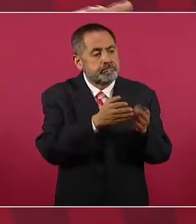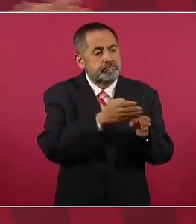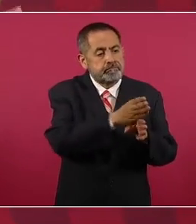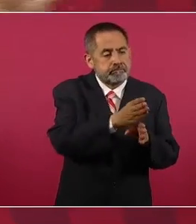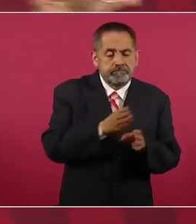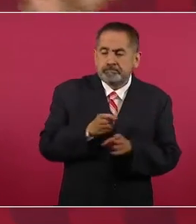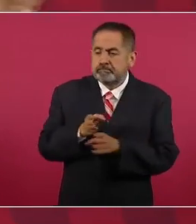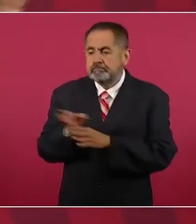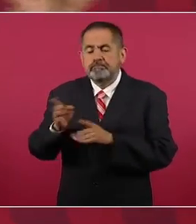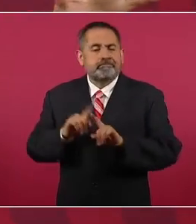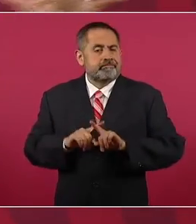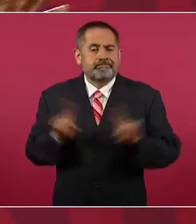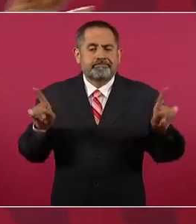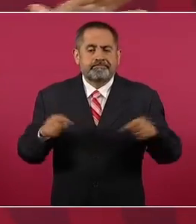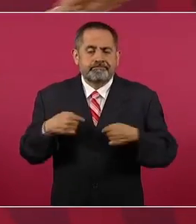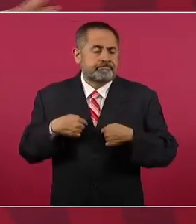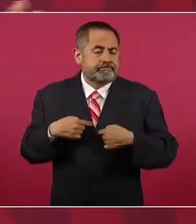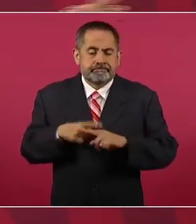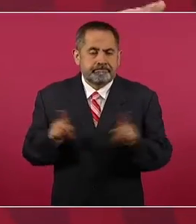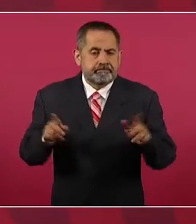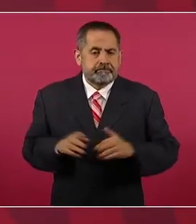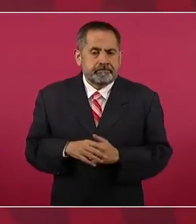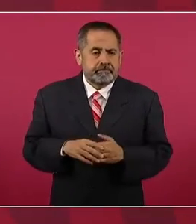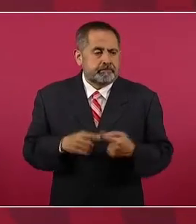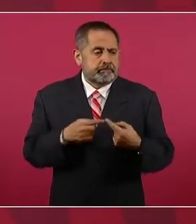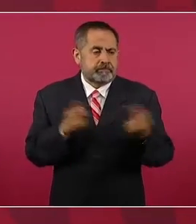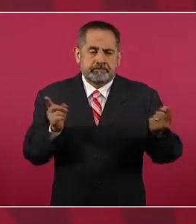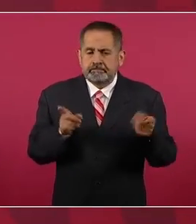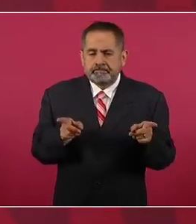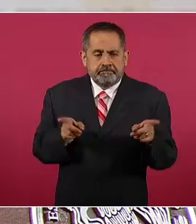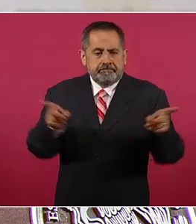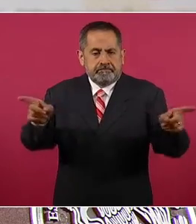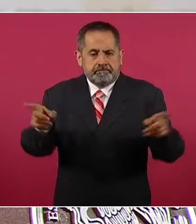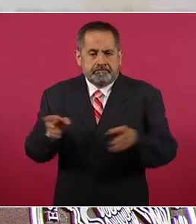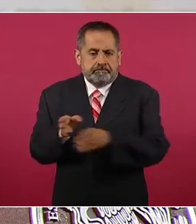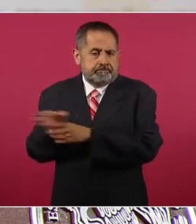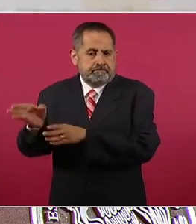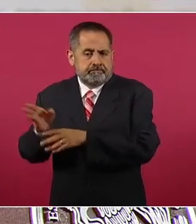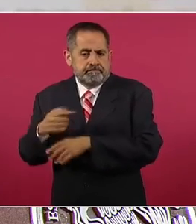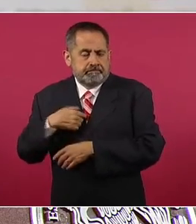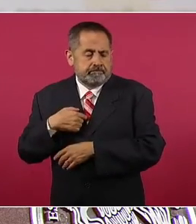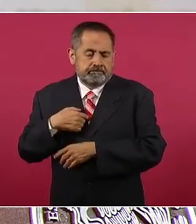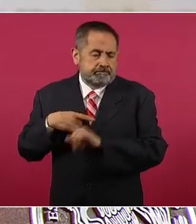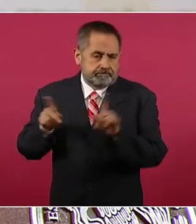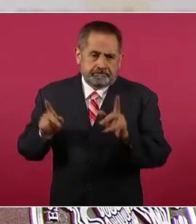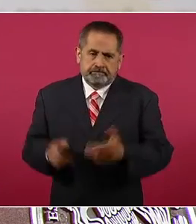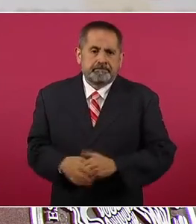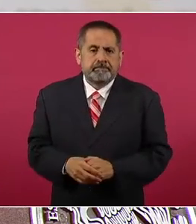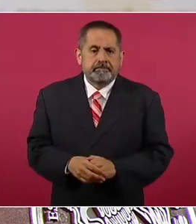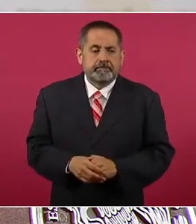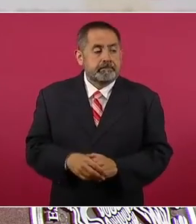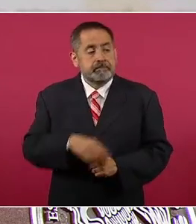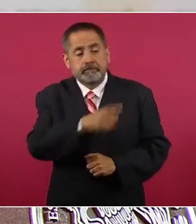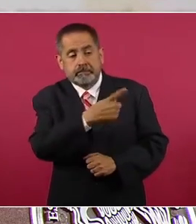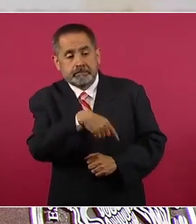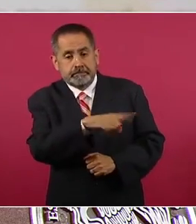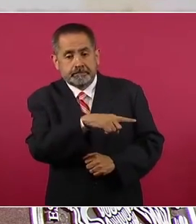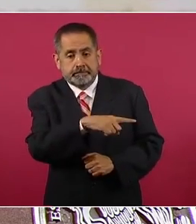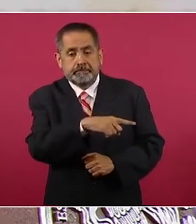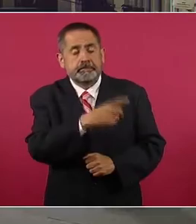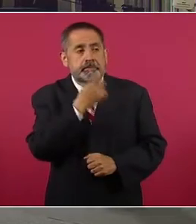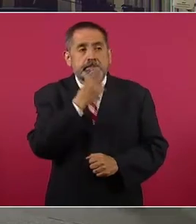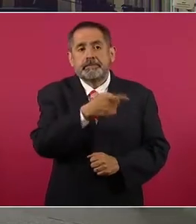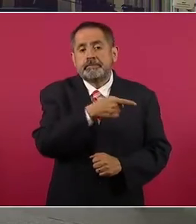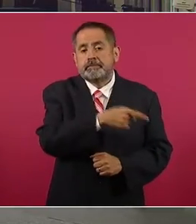distintos y contrapuestos. Ellos le